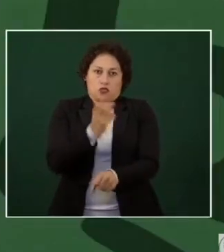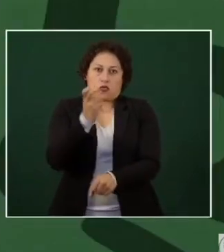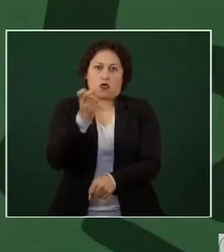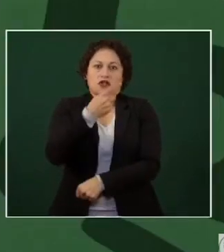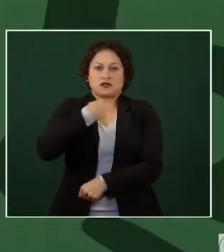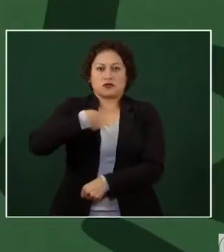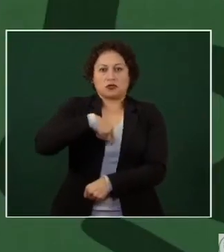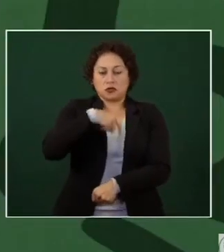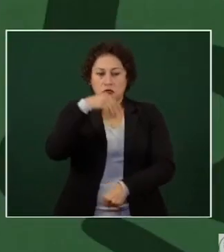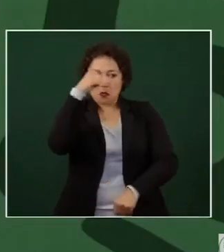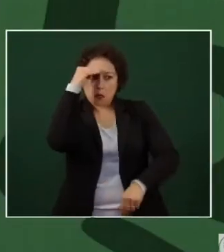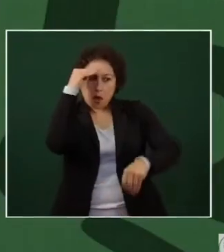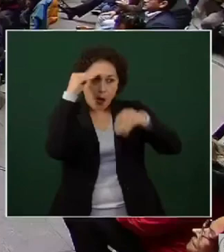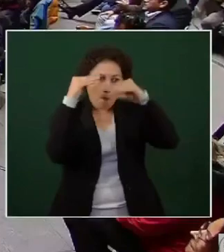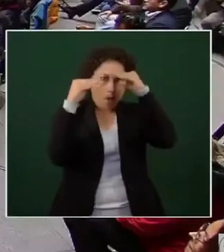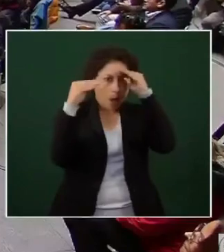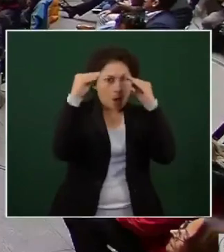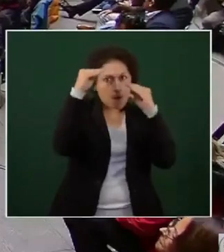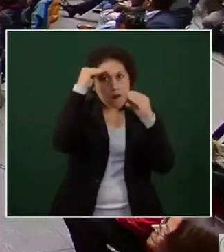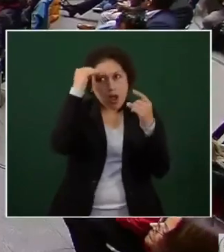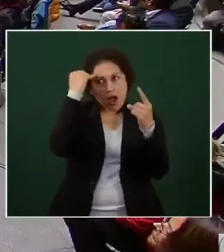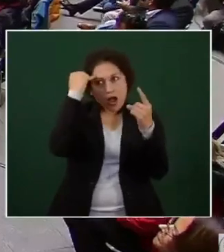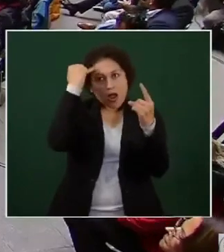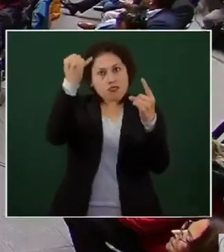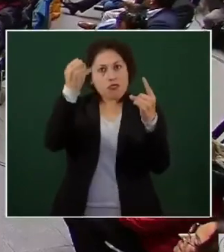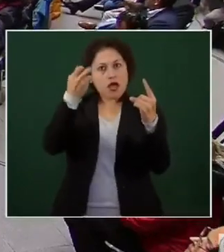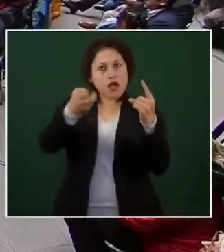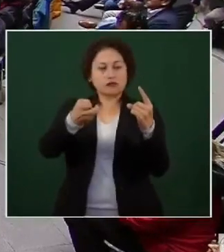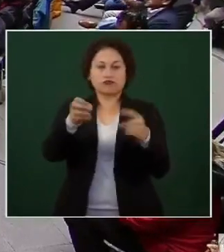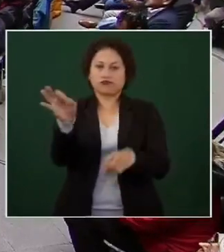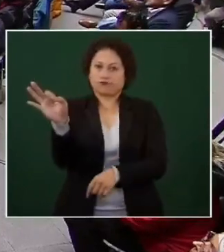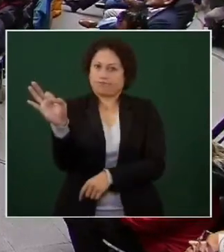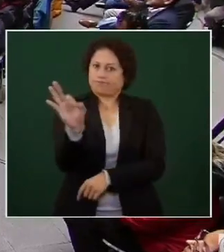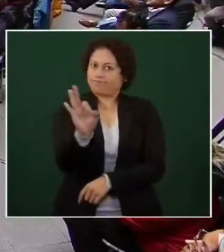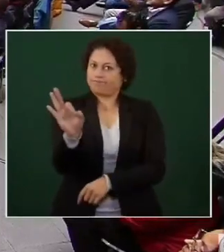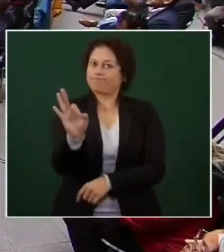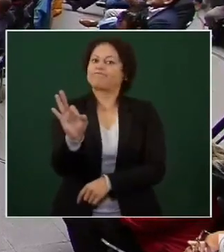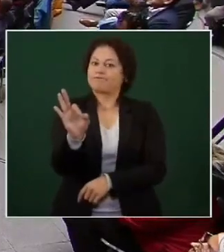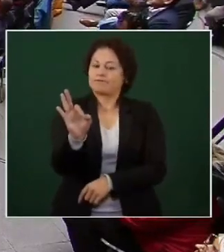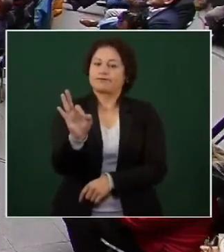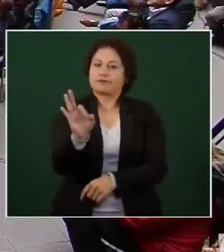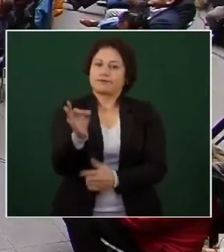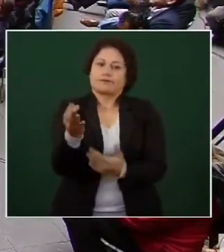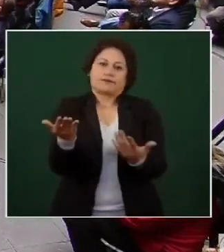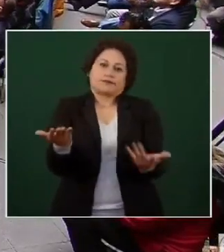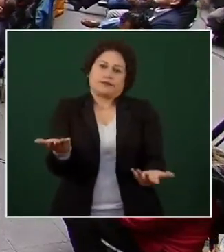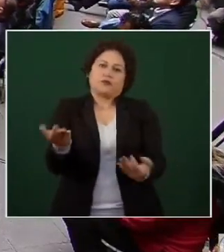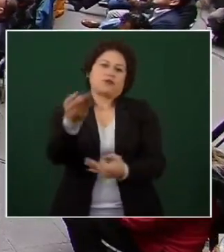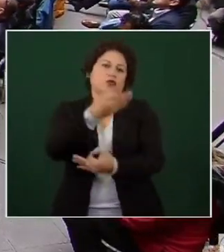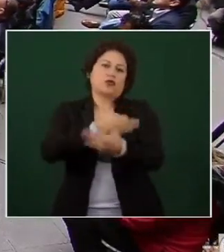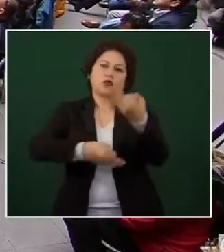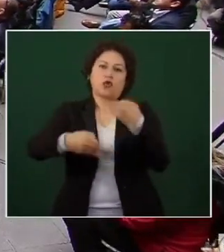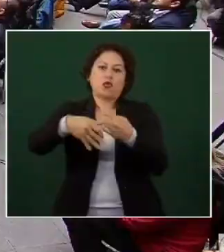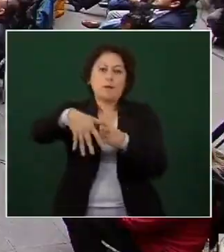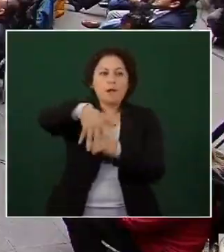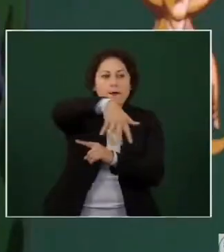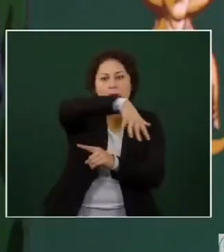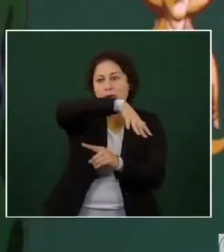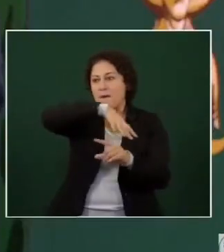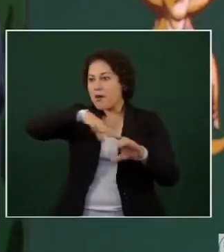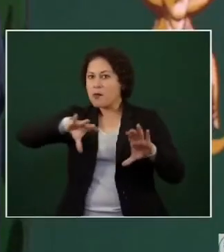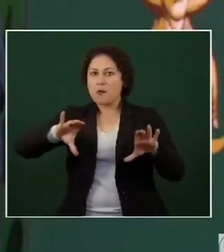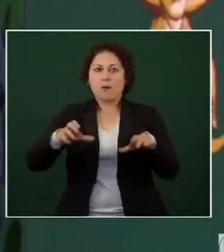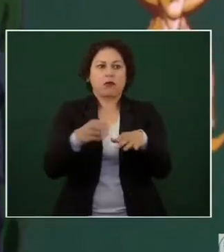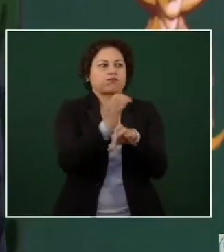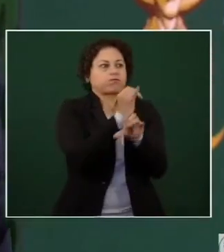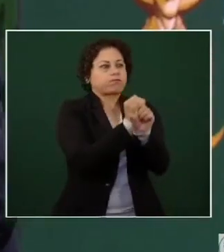ninguna hipótesis. ¿Y el autoatentado que había mencionado recién? Todo, o sea, hay que analizarlo. Todo lo que hay que